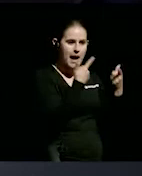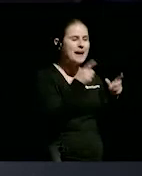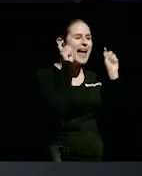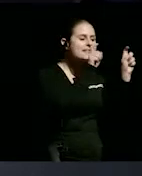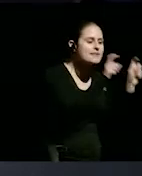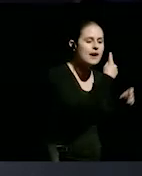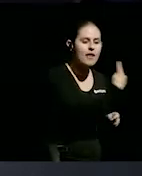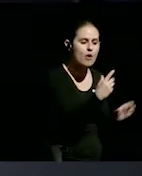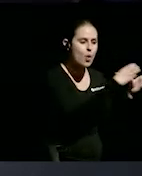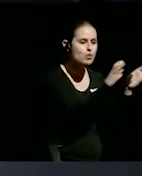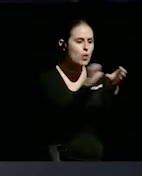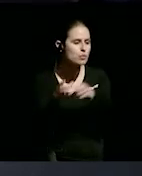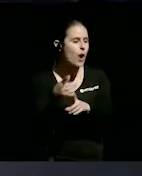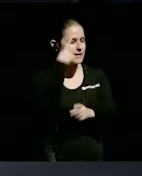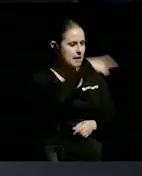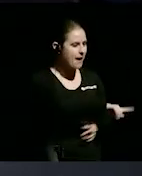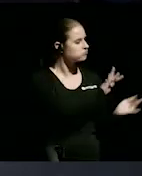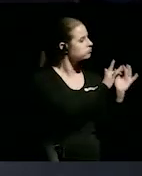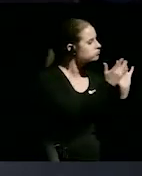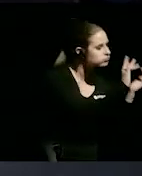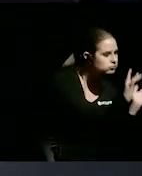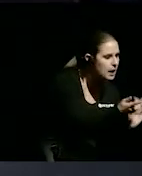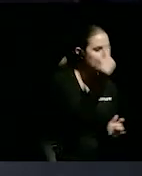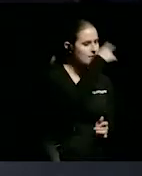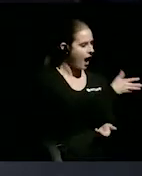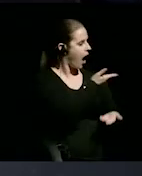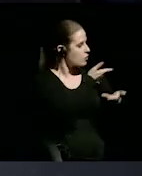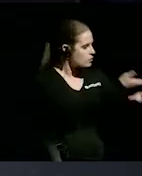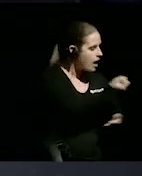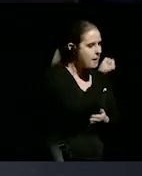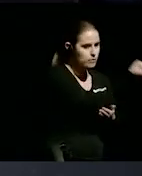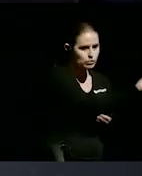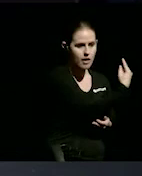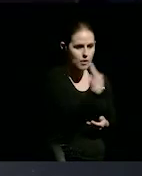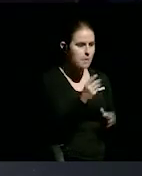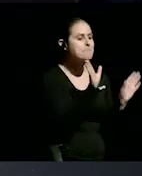trabajar con otros, que sepan interactuar, generar sinergias unos con otros en pequeños grupos.